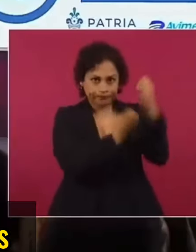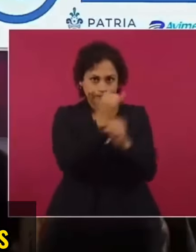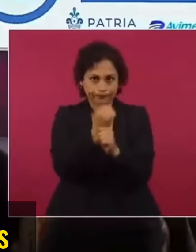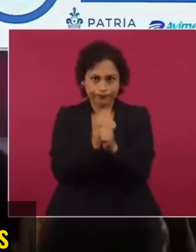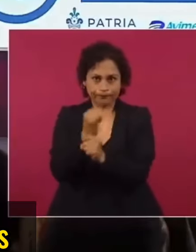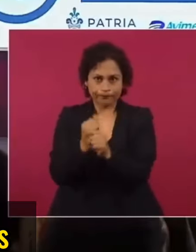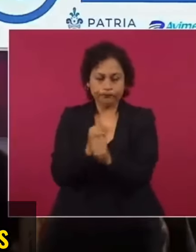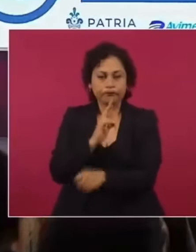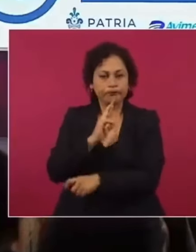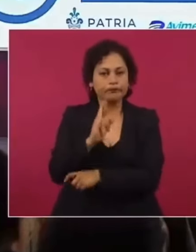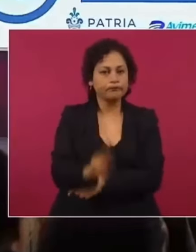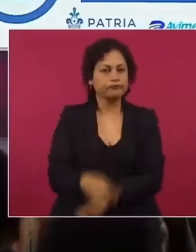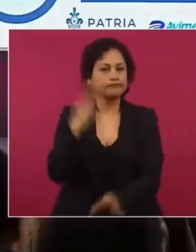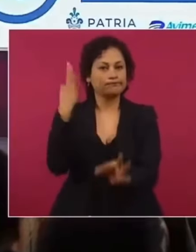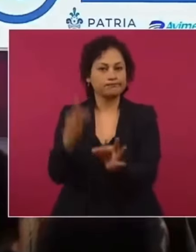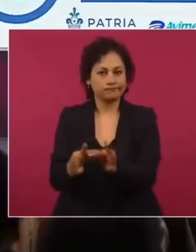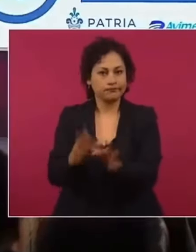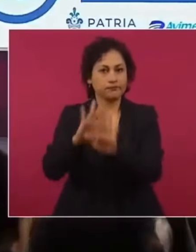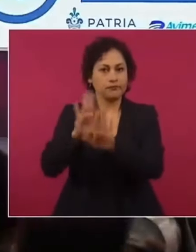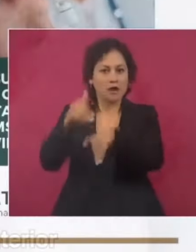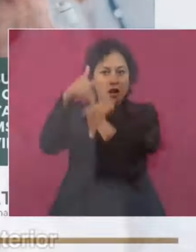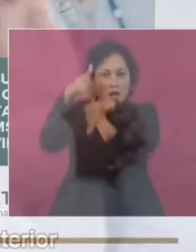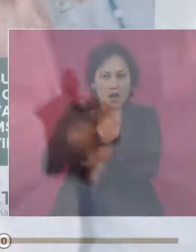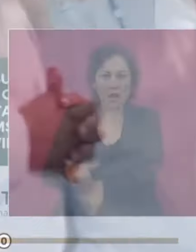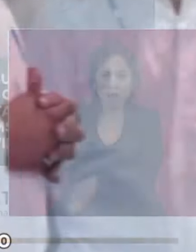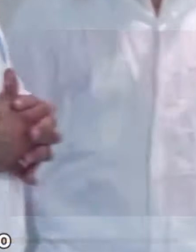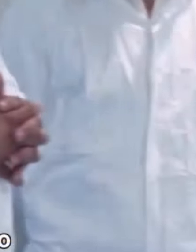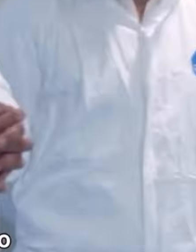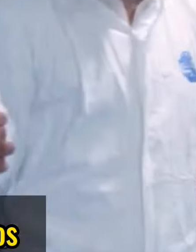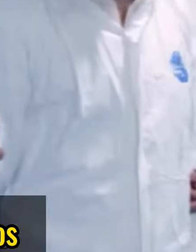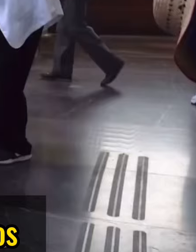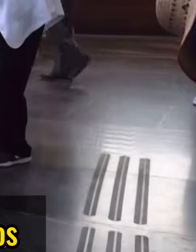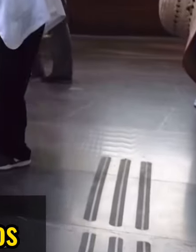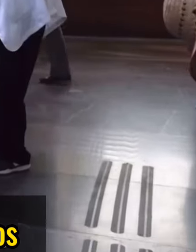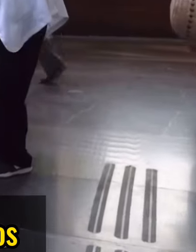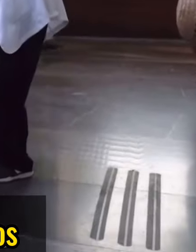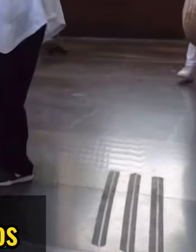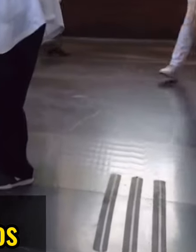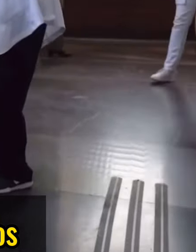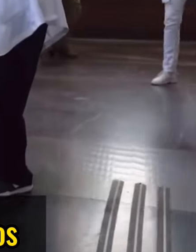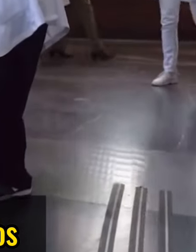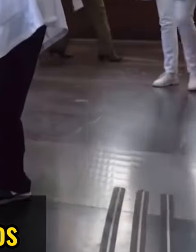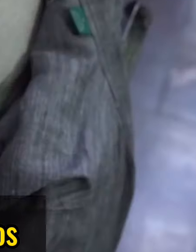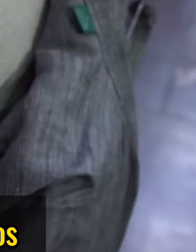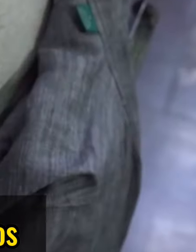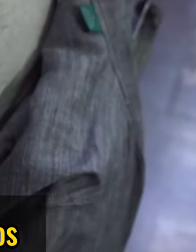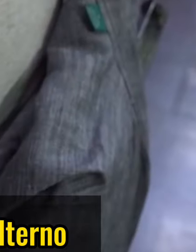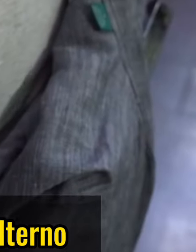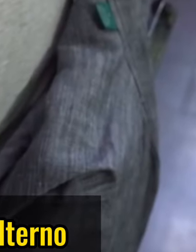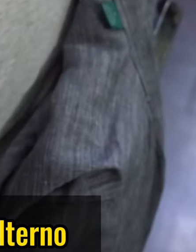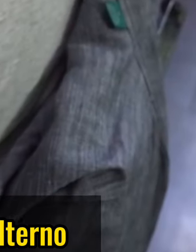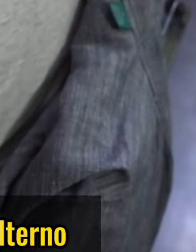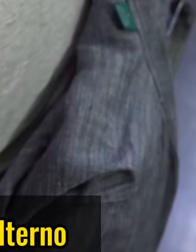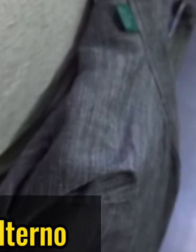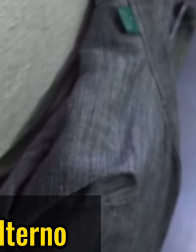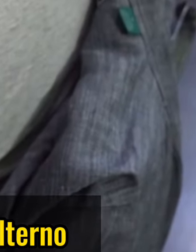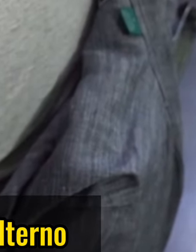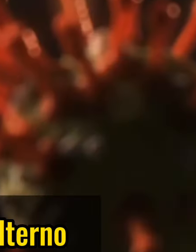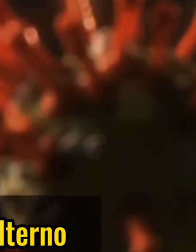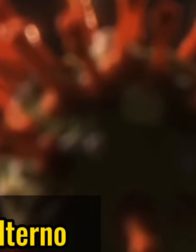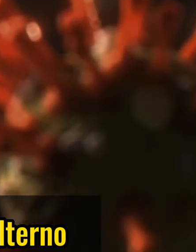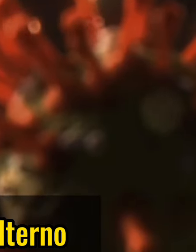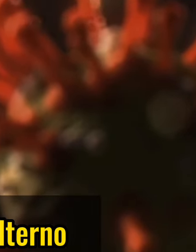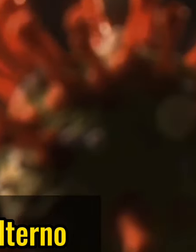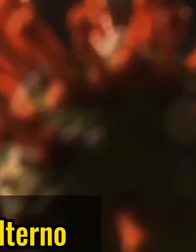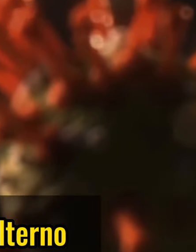de los avances más inútiles de la ciencia occidental. Bueno, pues estos dos especímenes ideologizados que viven en el pasado